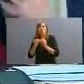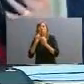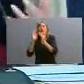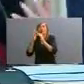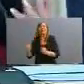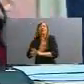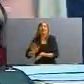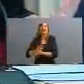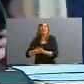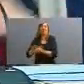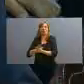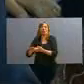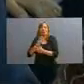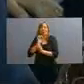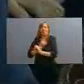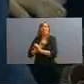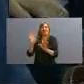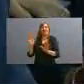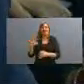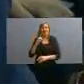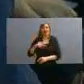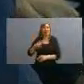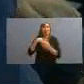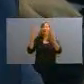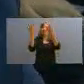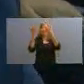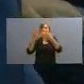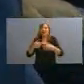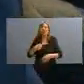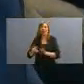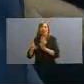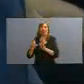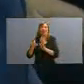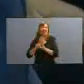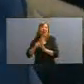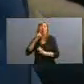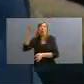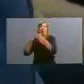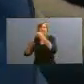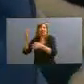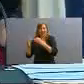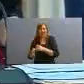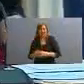darle mayor transparencia a todo el sistema judicial.